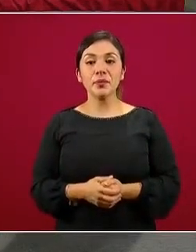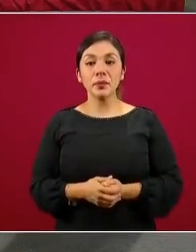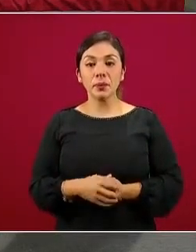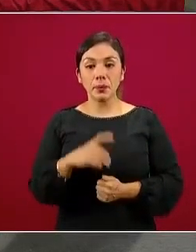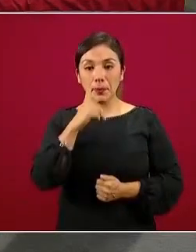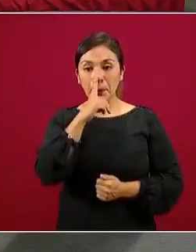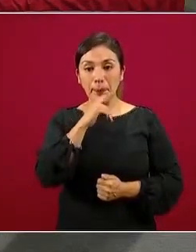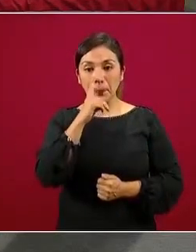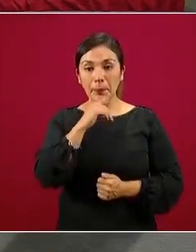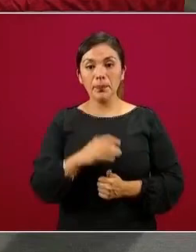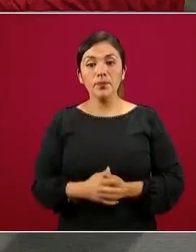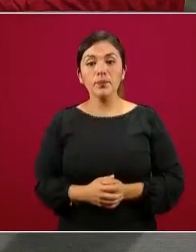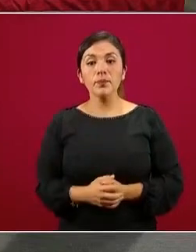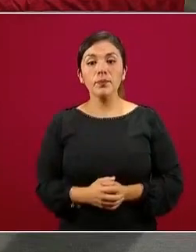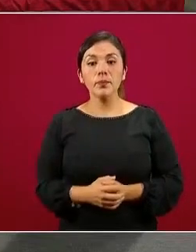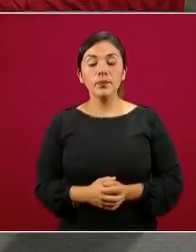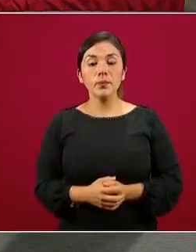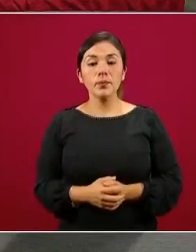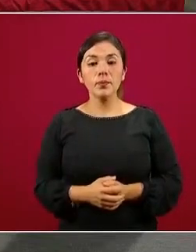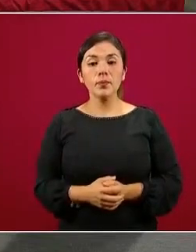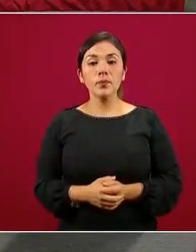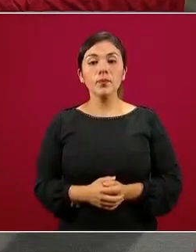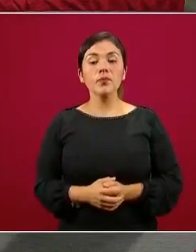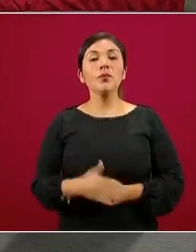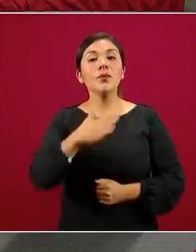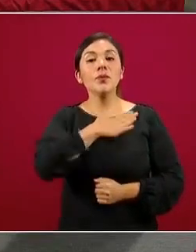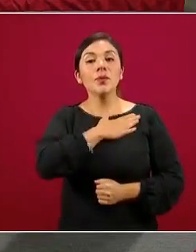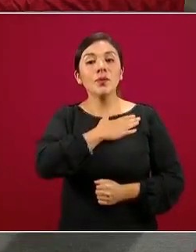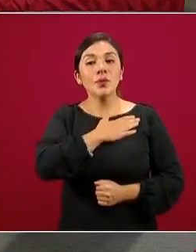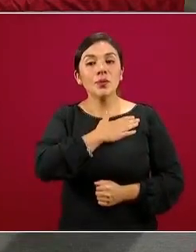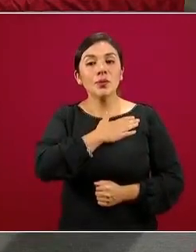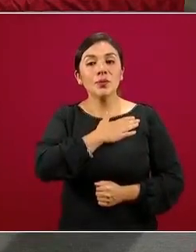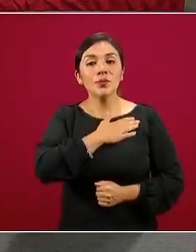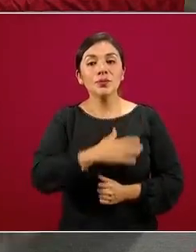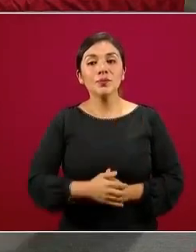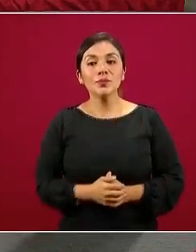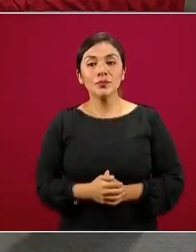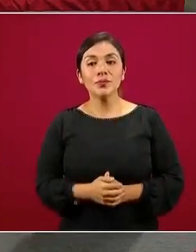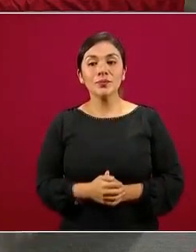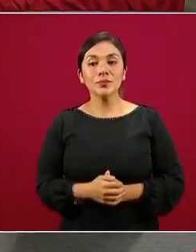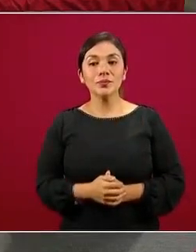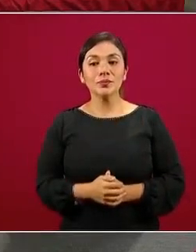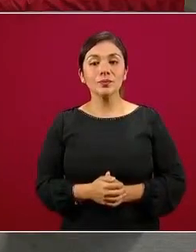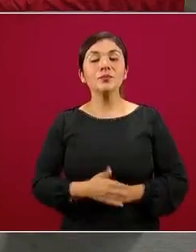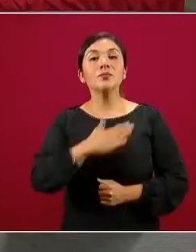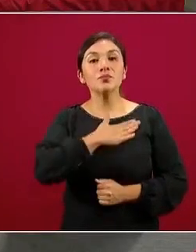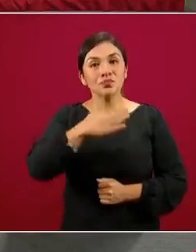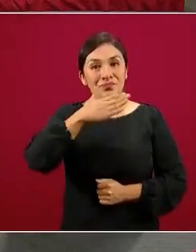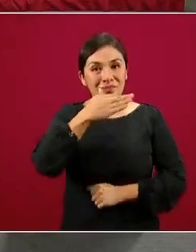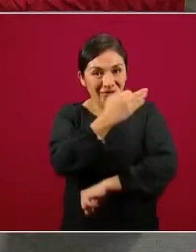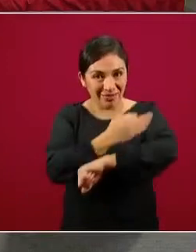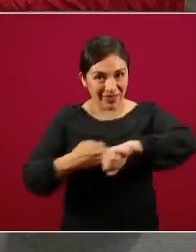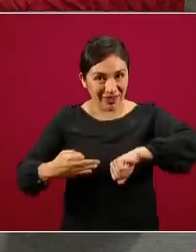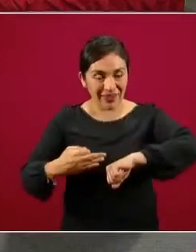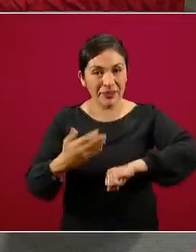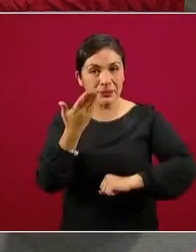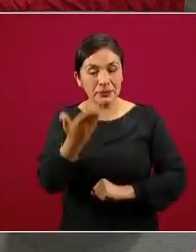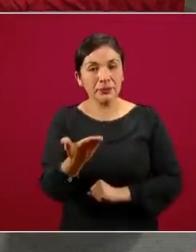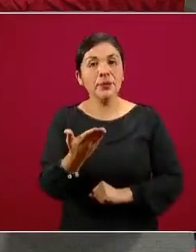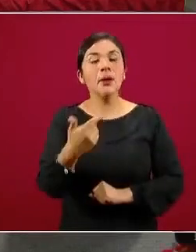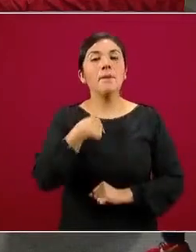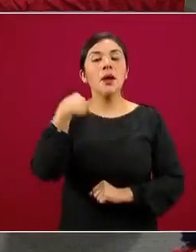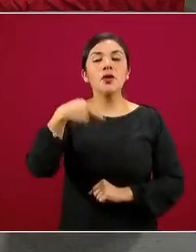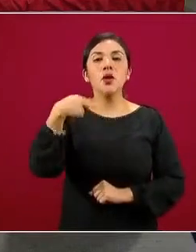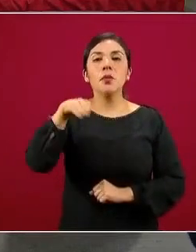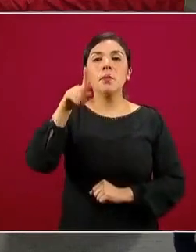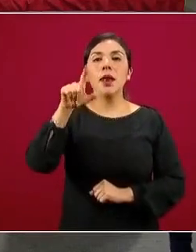agrandada y por supuesto alguien quedó pendiente ayer buenos a carlos haya por favor sé qué tal muy buenas tardes blanca